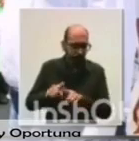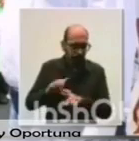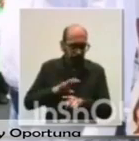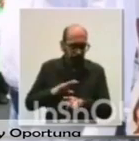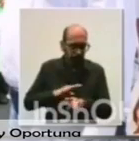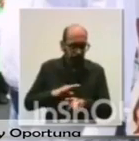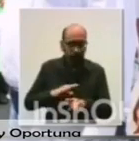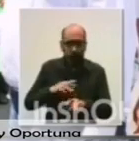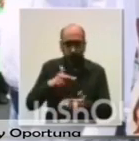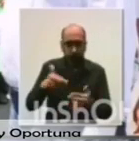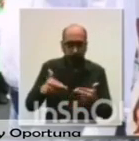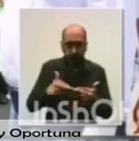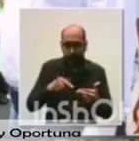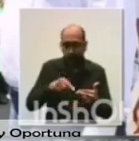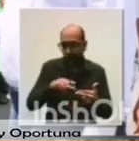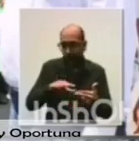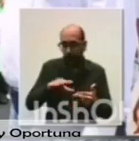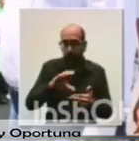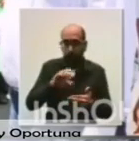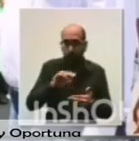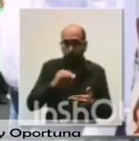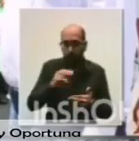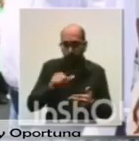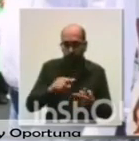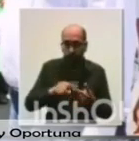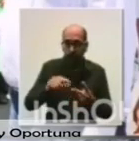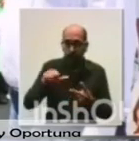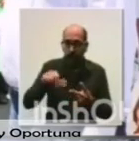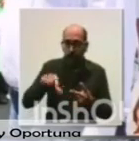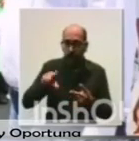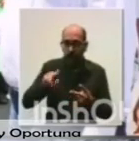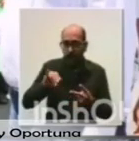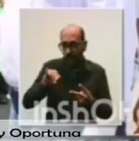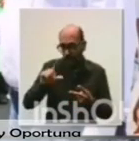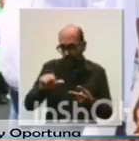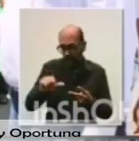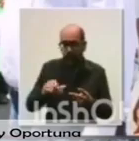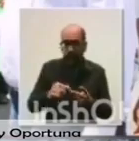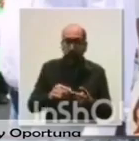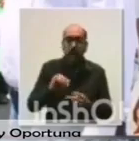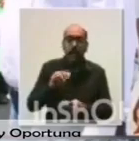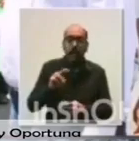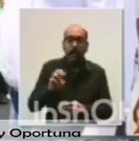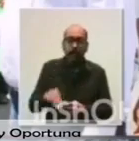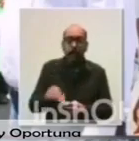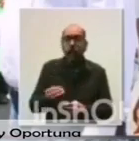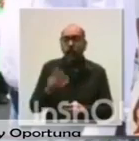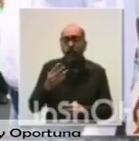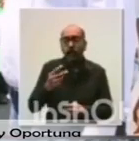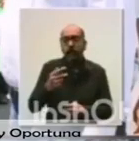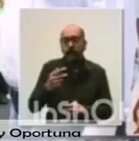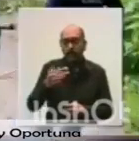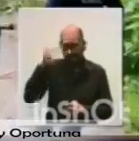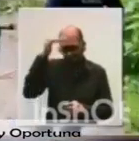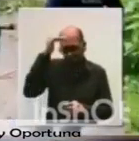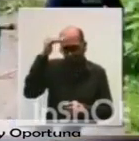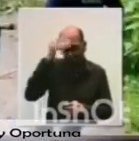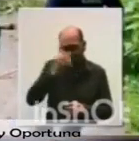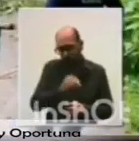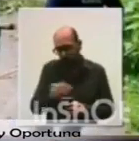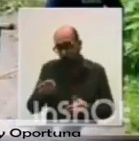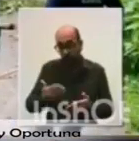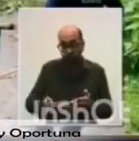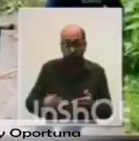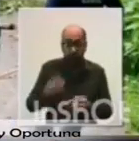esta región para entregar la maquinaria de Coahuayana y de Aquila. Por parte del IBEM se hizo entrega de 700 láminas y este fin de semana